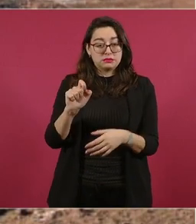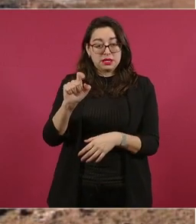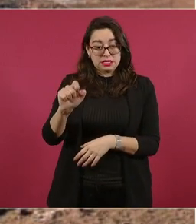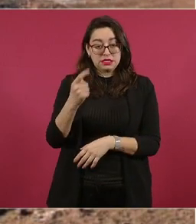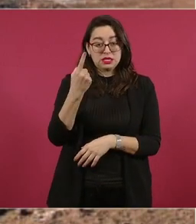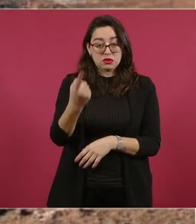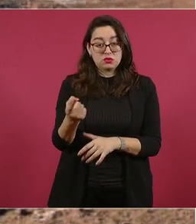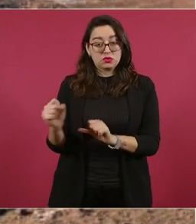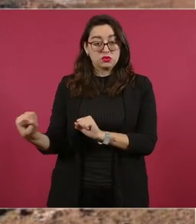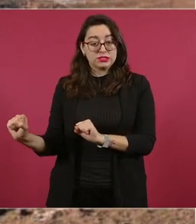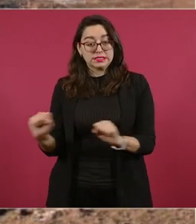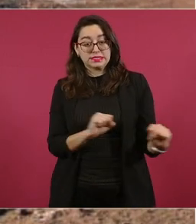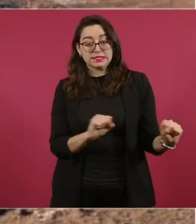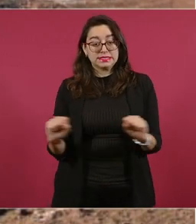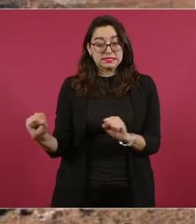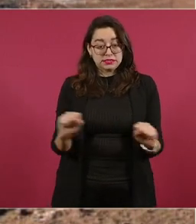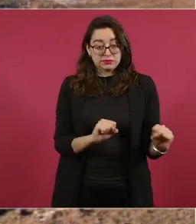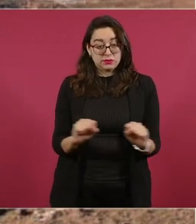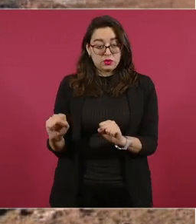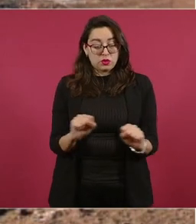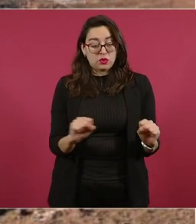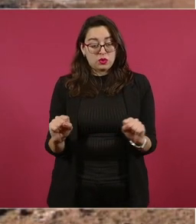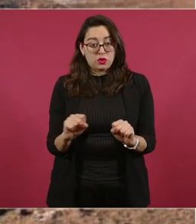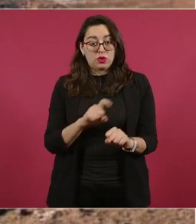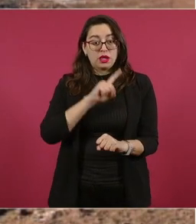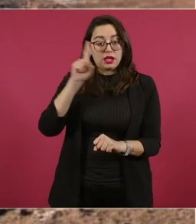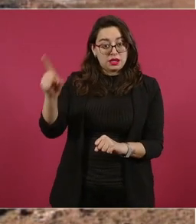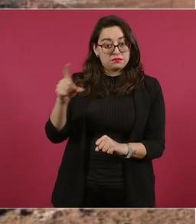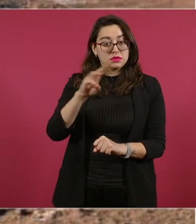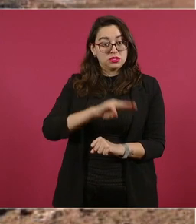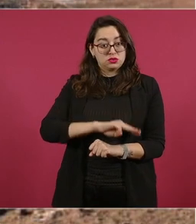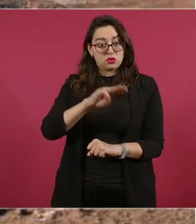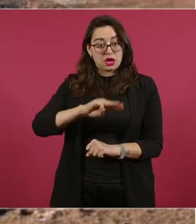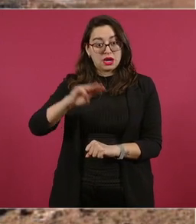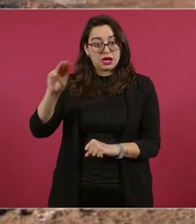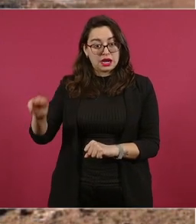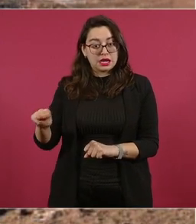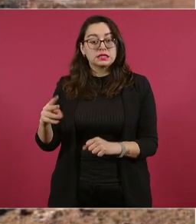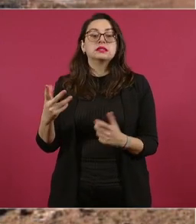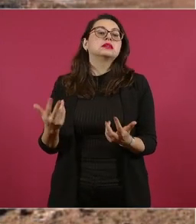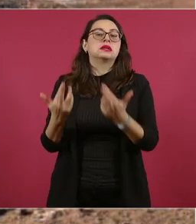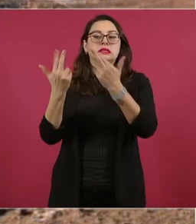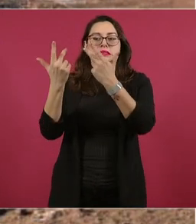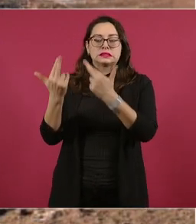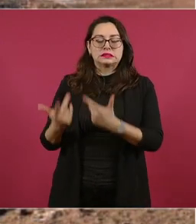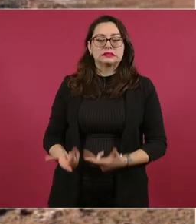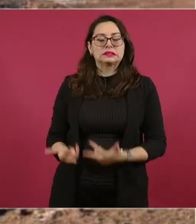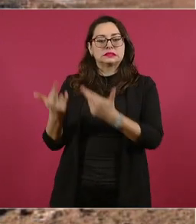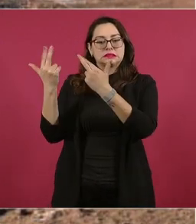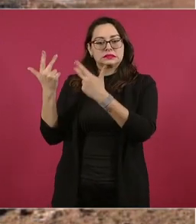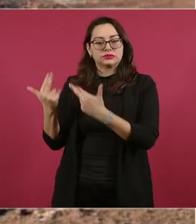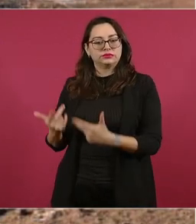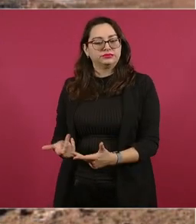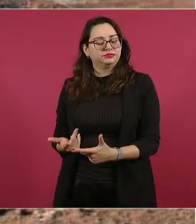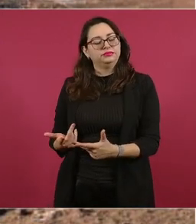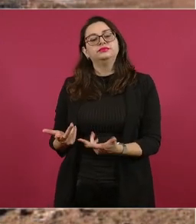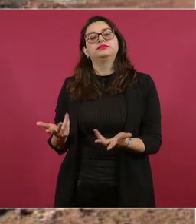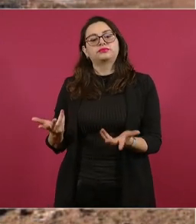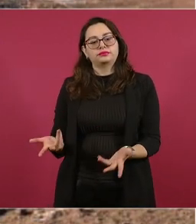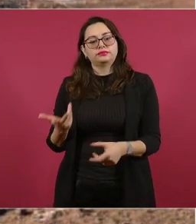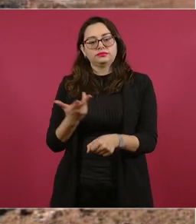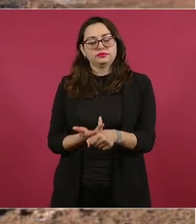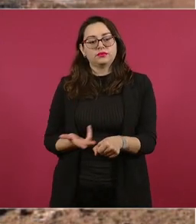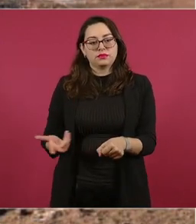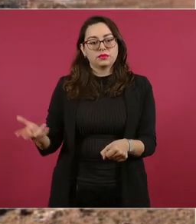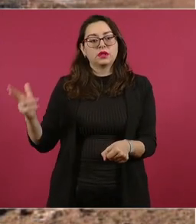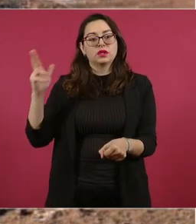2021. Recordarán que allá en Michoacán se tuvieron algunas afectaciones. En este hospital de